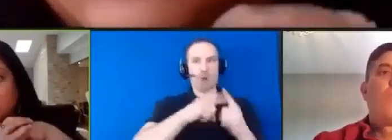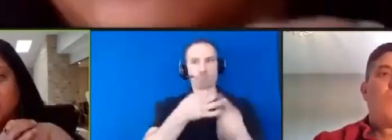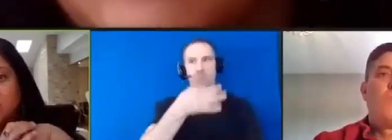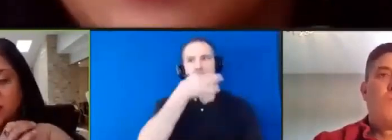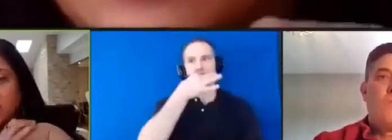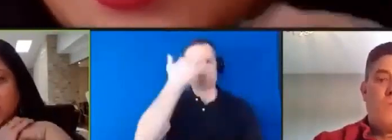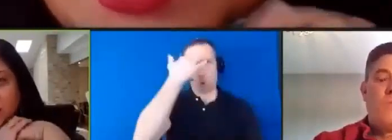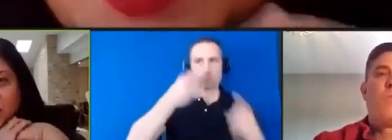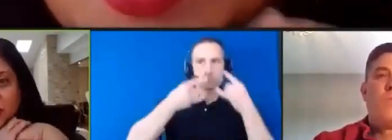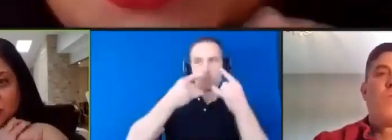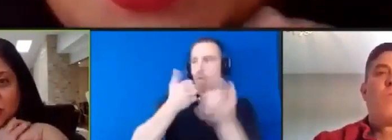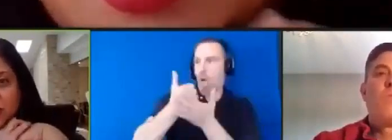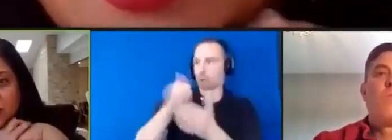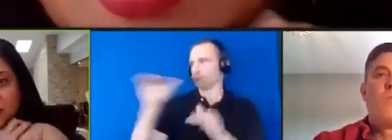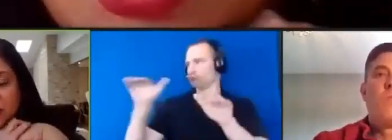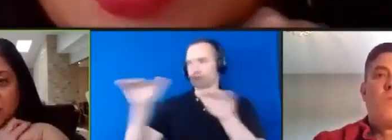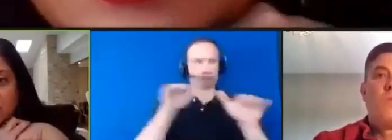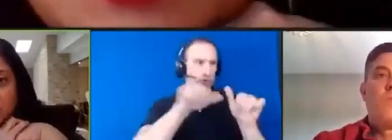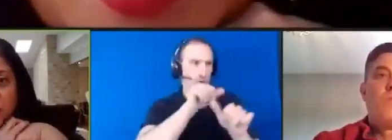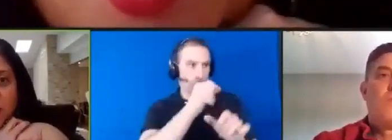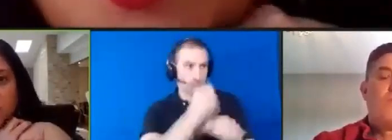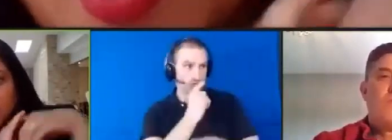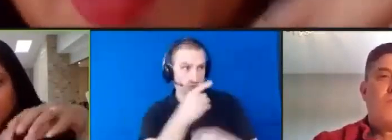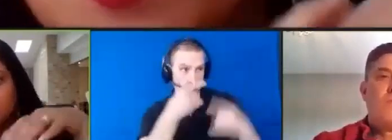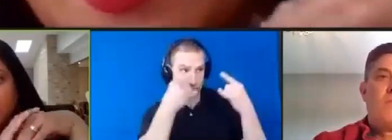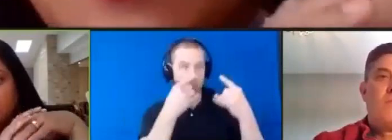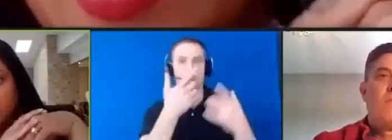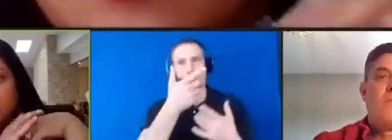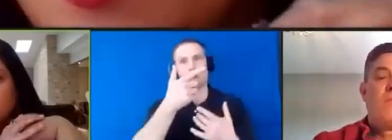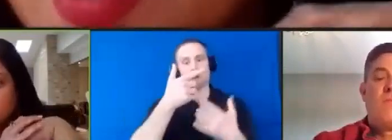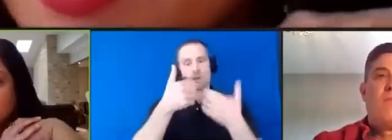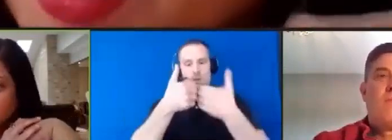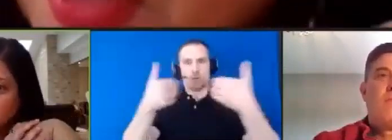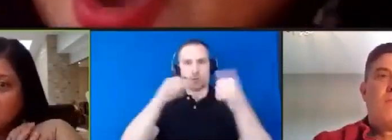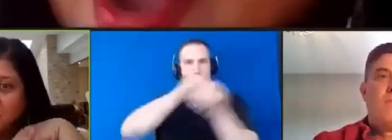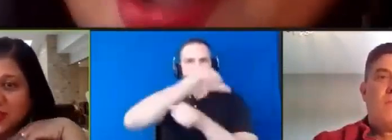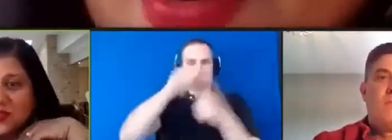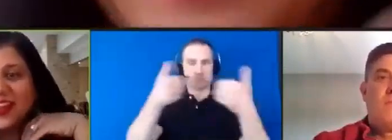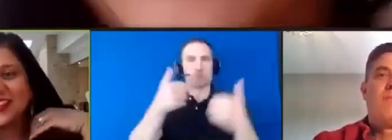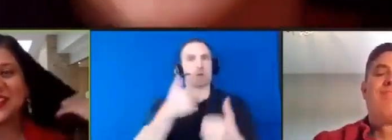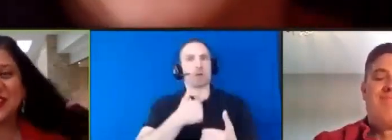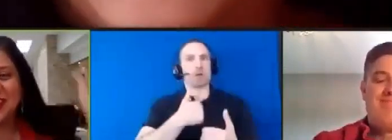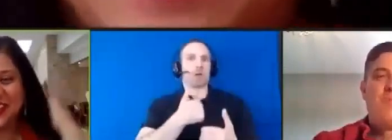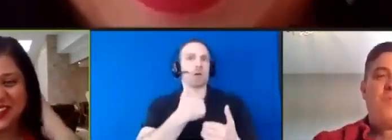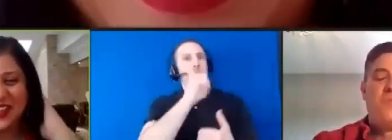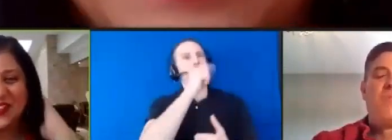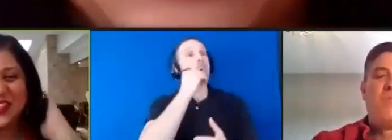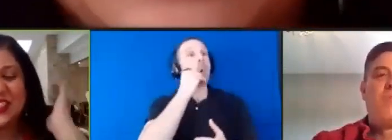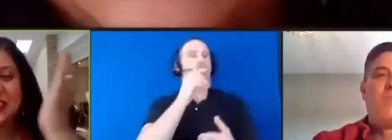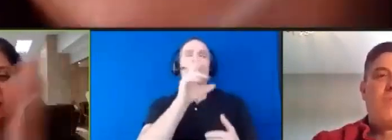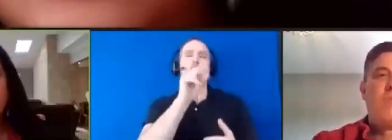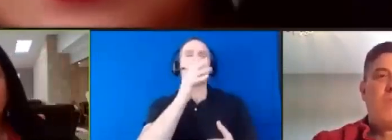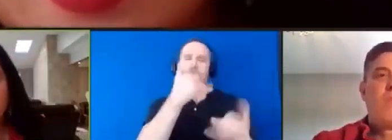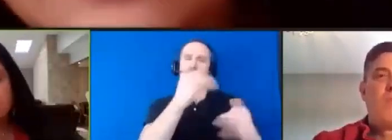niños seguros en la escuela así que podemos continuar animar esto yo tengo una niña de cinco años y ella y sus amigos